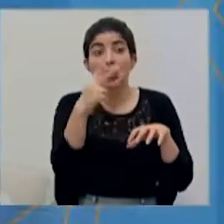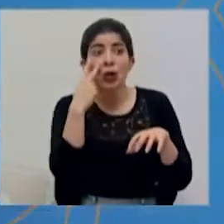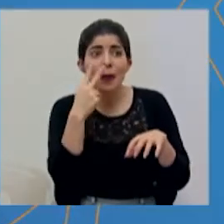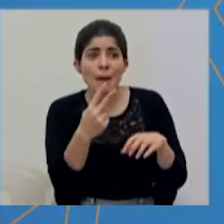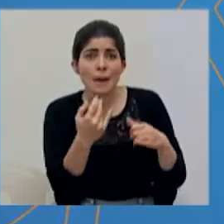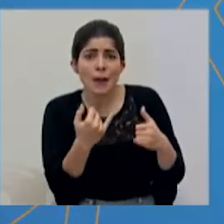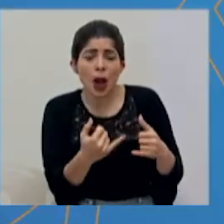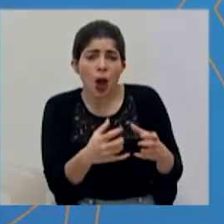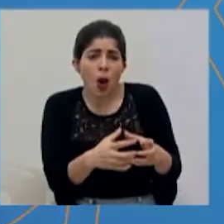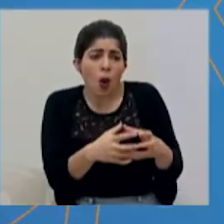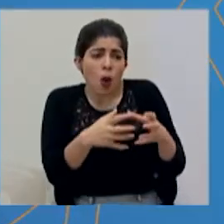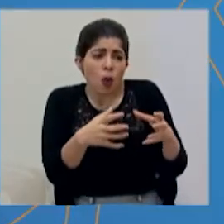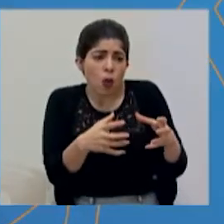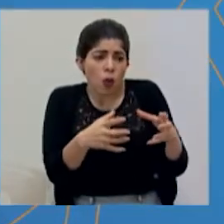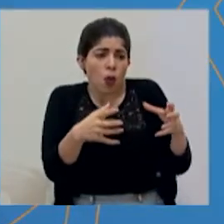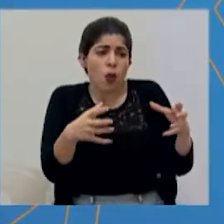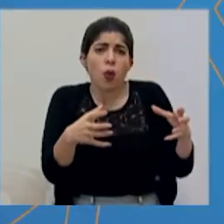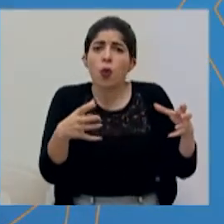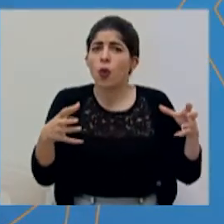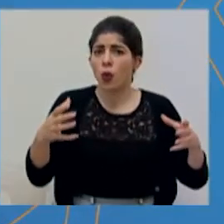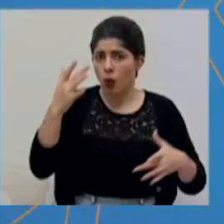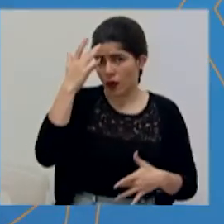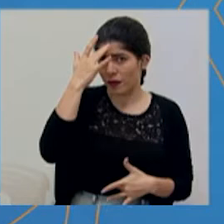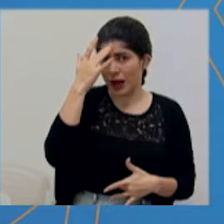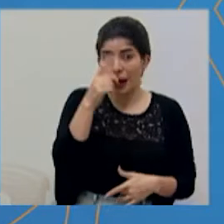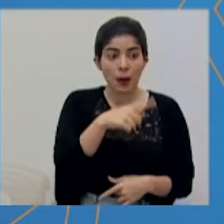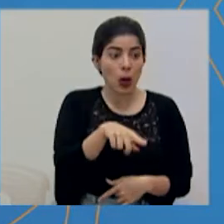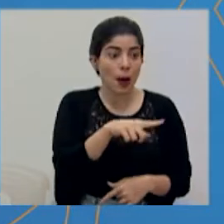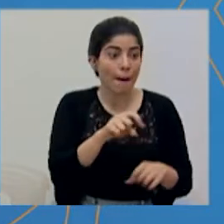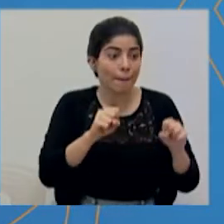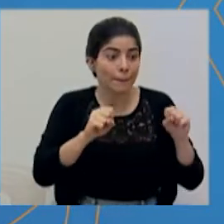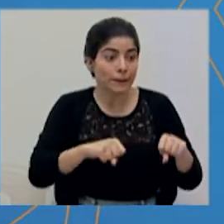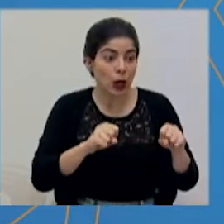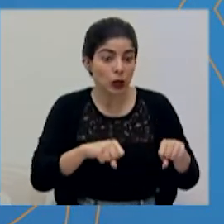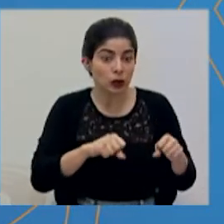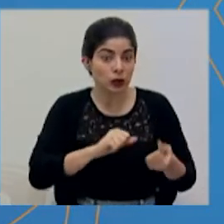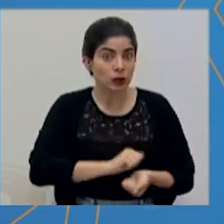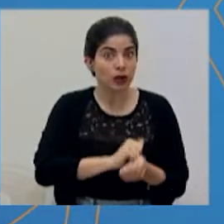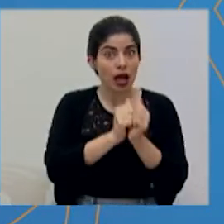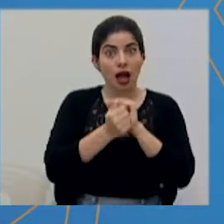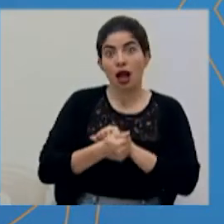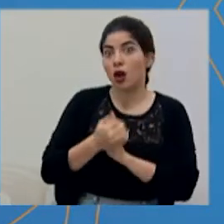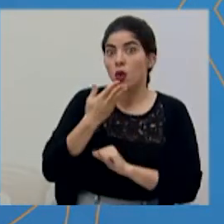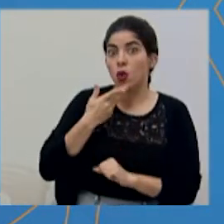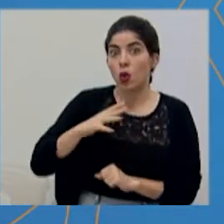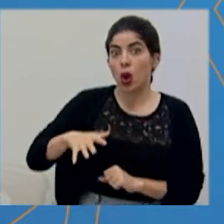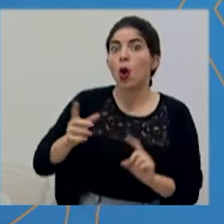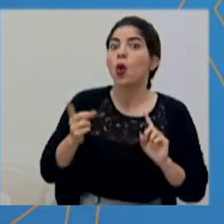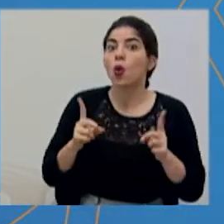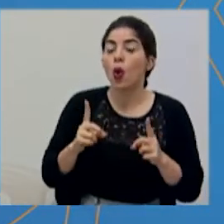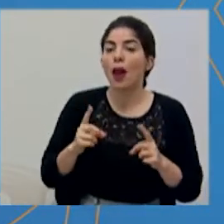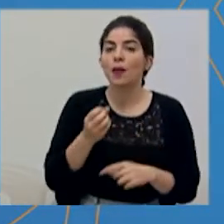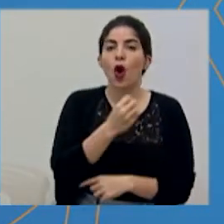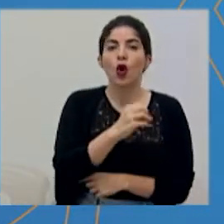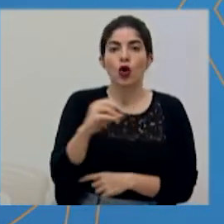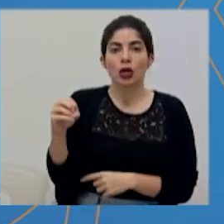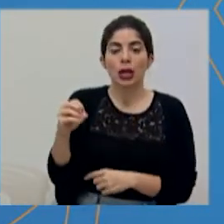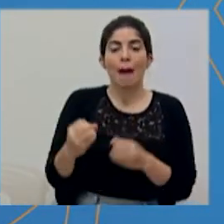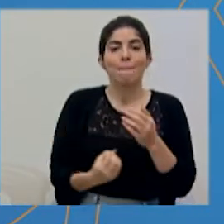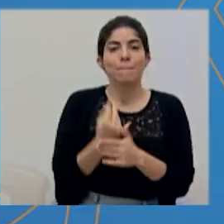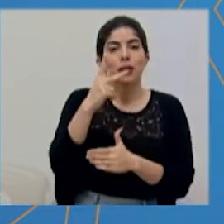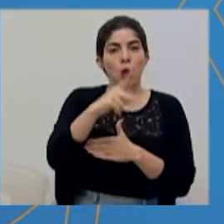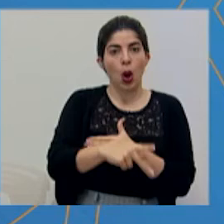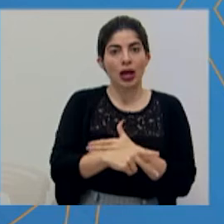una tendencia al aumento de casos y que podrían pasar a la condición de alerta naranja son Orotina, Poás y